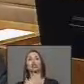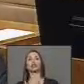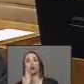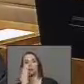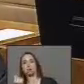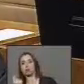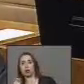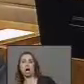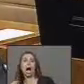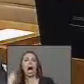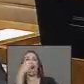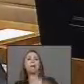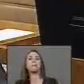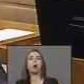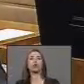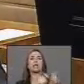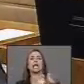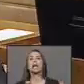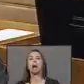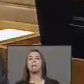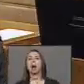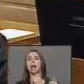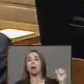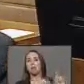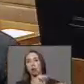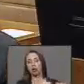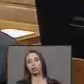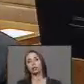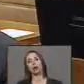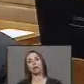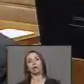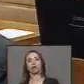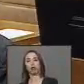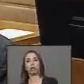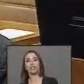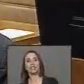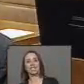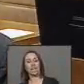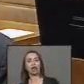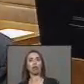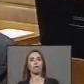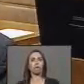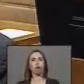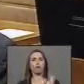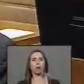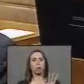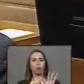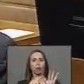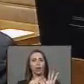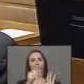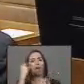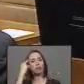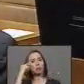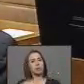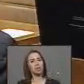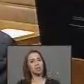las campañas. Pero en el Senado hemos reeditado una institución que entendíamos nosotros en la Cámara de Diputados que